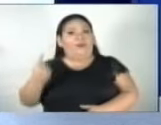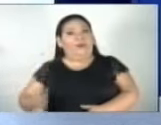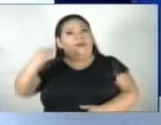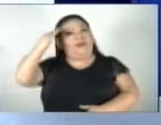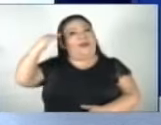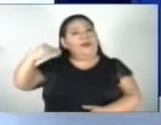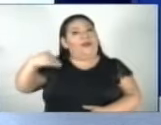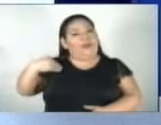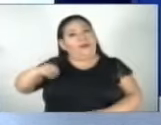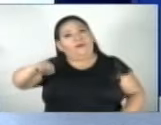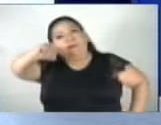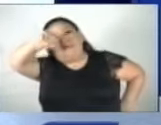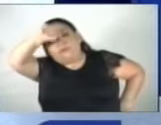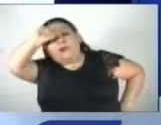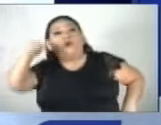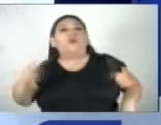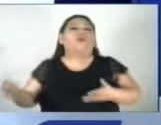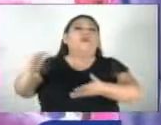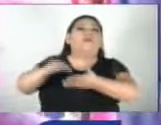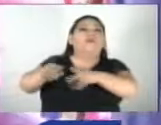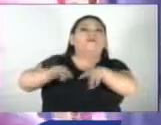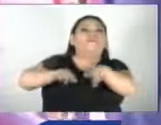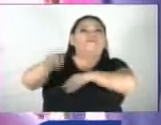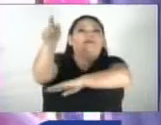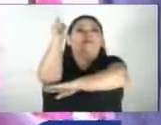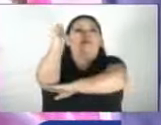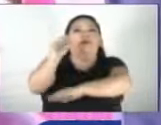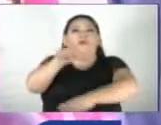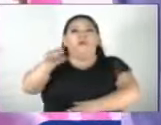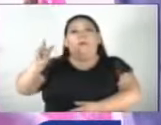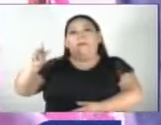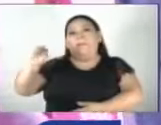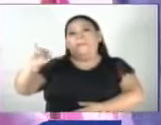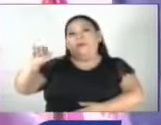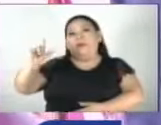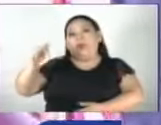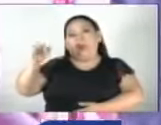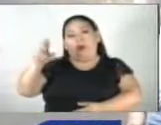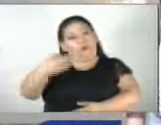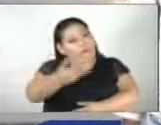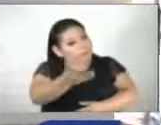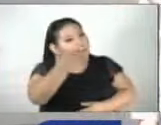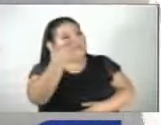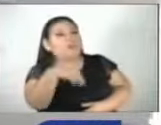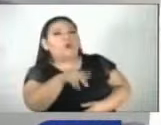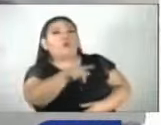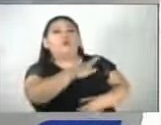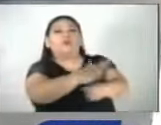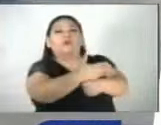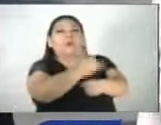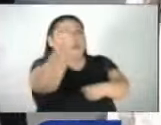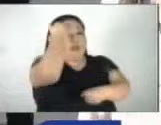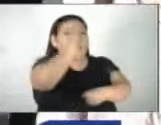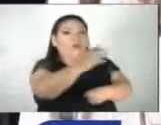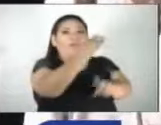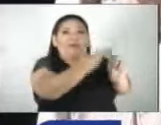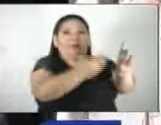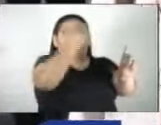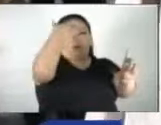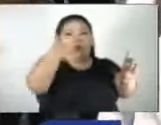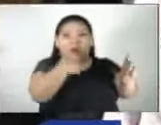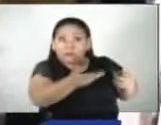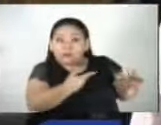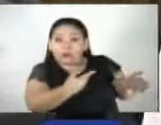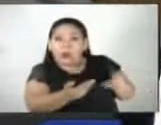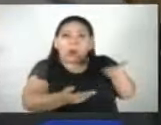La actual alcaldesa de Antiguo Cuscatlán y aspirante por el municipio de La Libertad Este, Milagro Navas, invitó a su contrincante por el partido